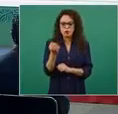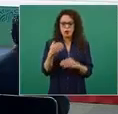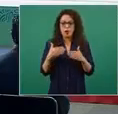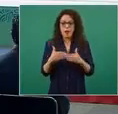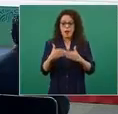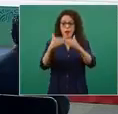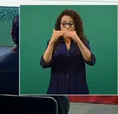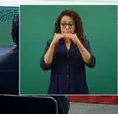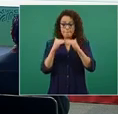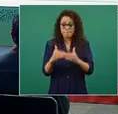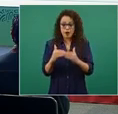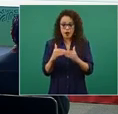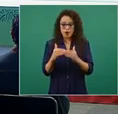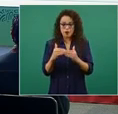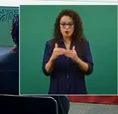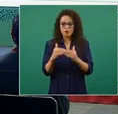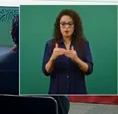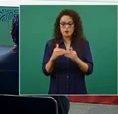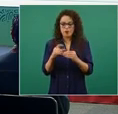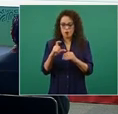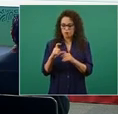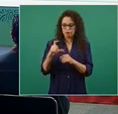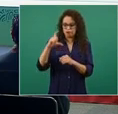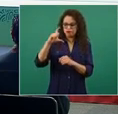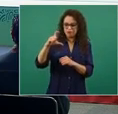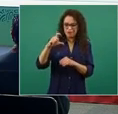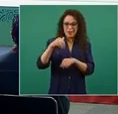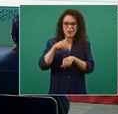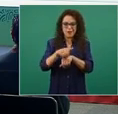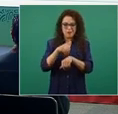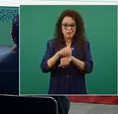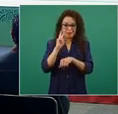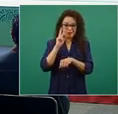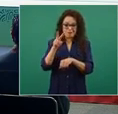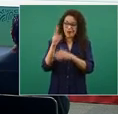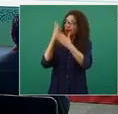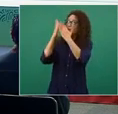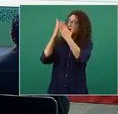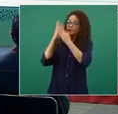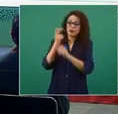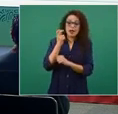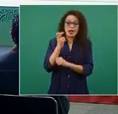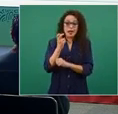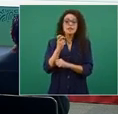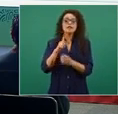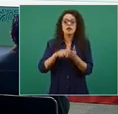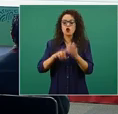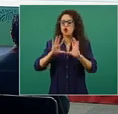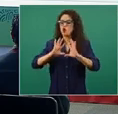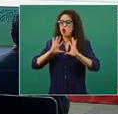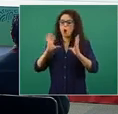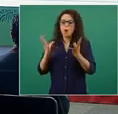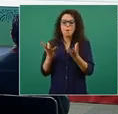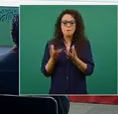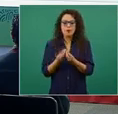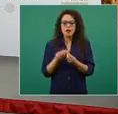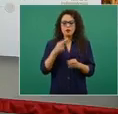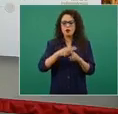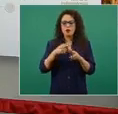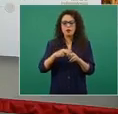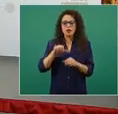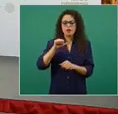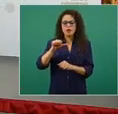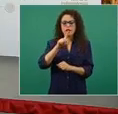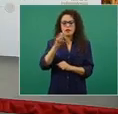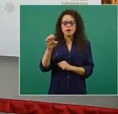en unos números un poco mayores, son los esquemas completos de vacunación contra el COVID-19 hasta el 16 de abril. Recuerden